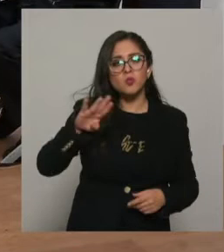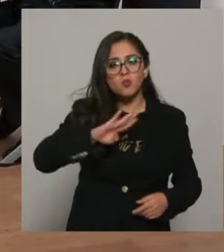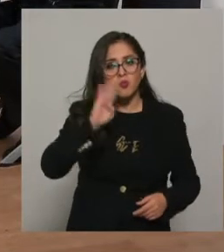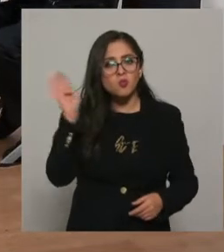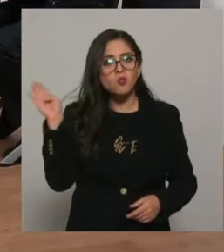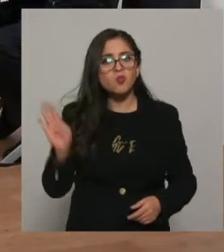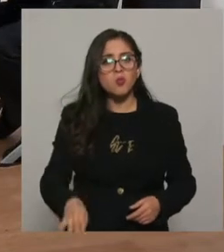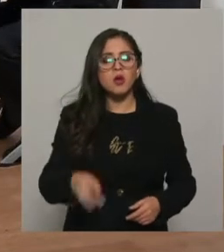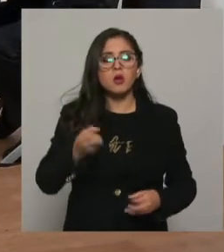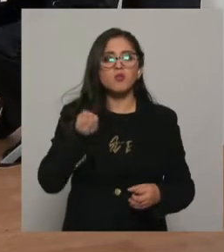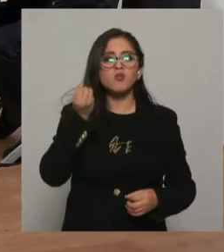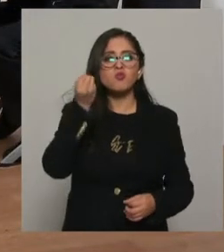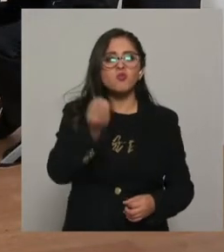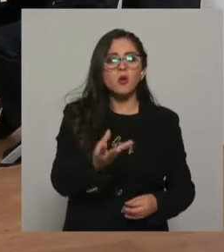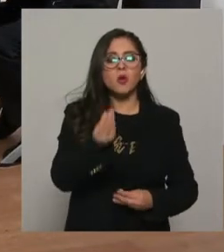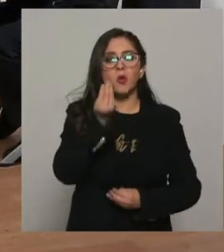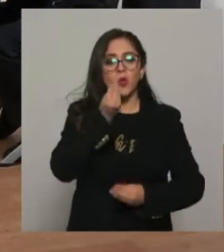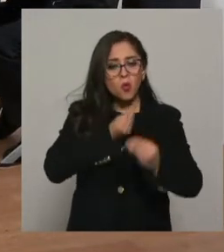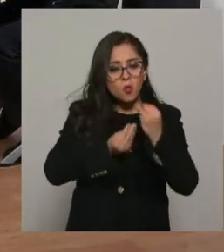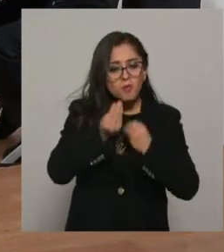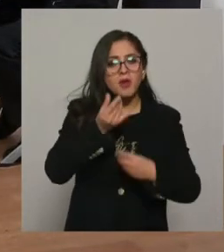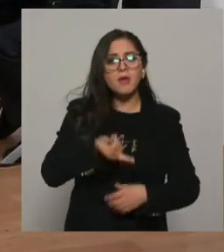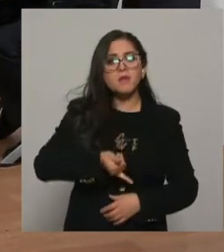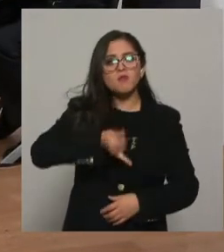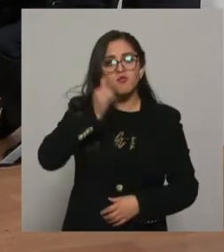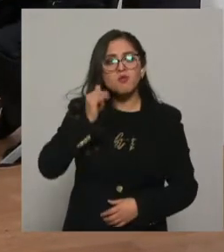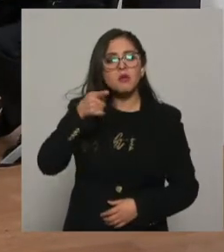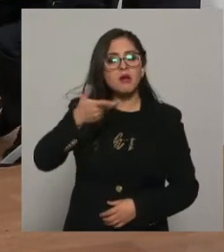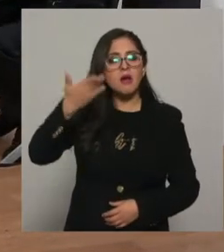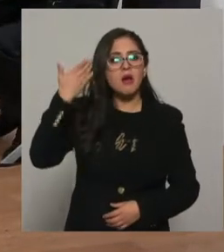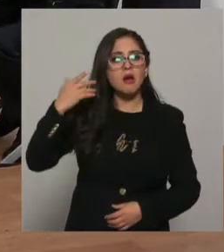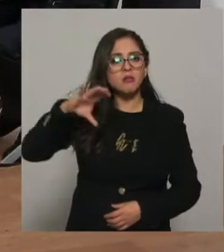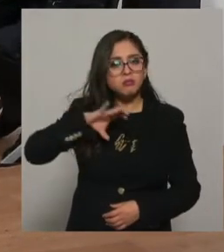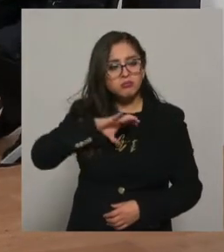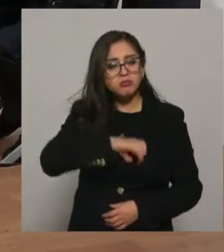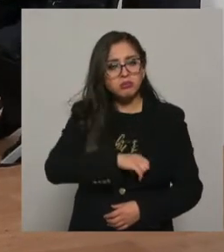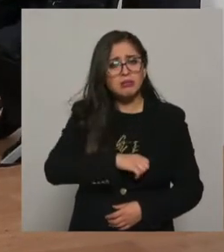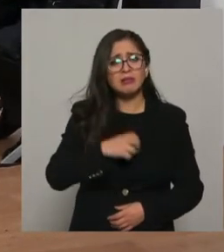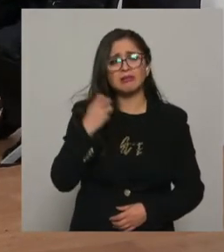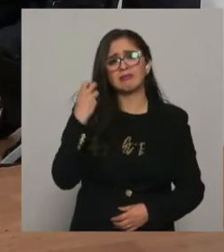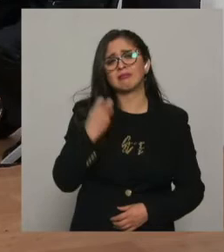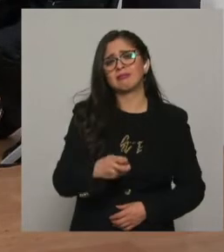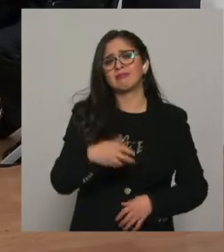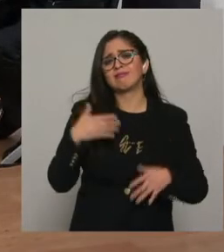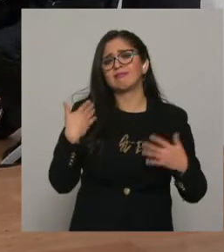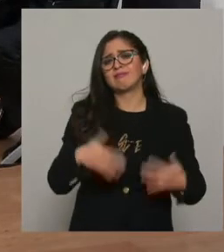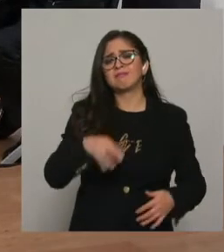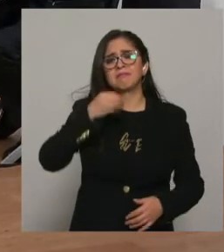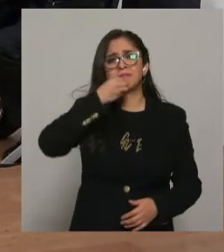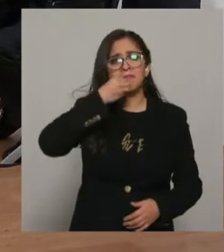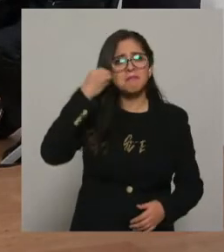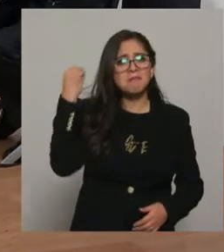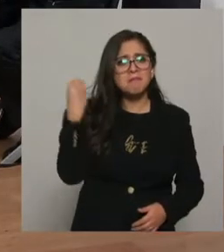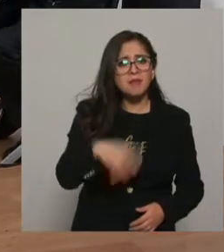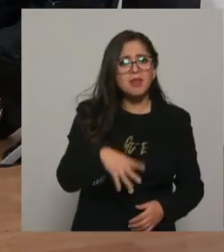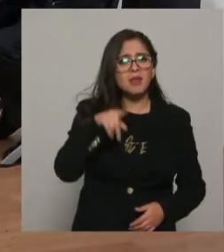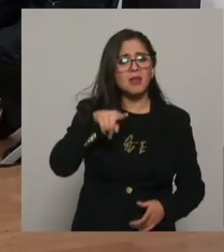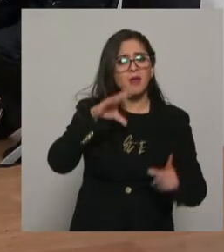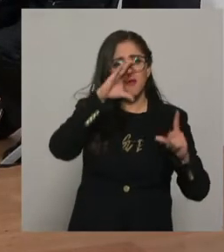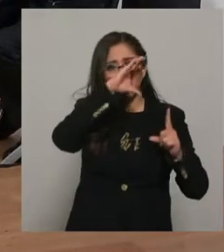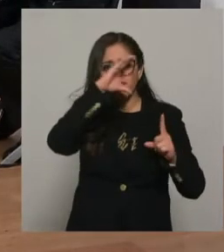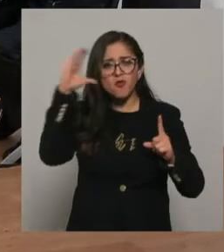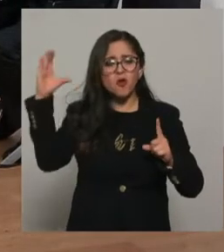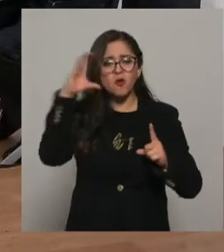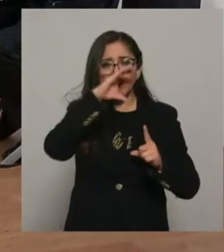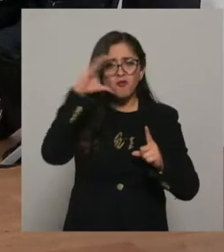llevan sus alimentos, bebidas que les gustaban, y es de verdad una imagen impresionante, que estas fotografías pues